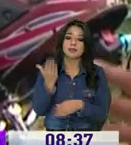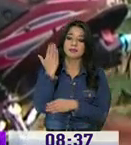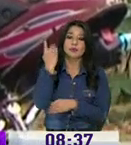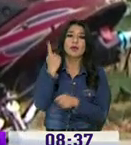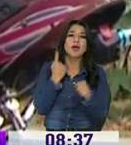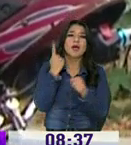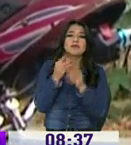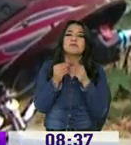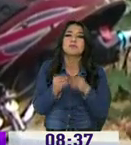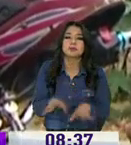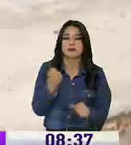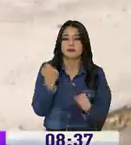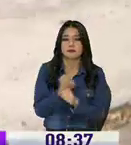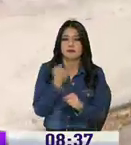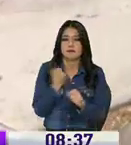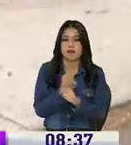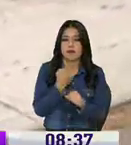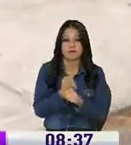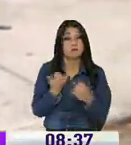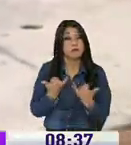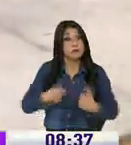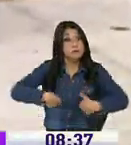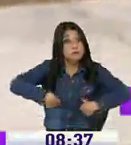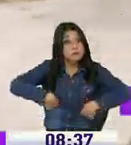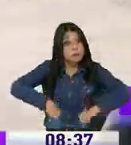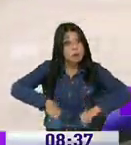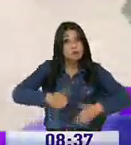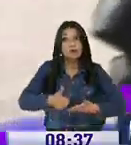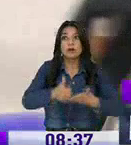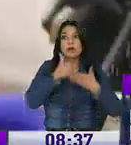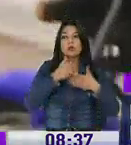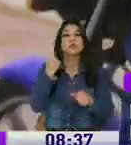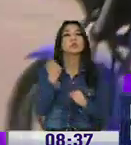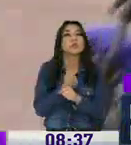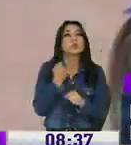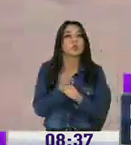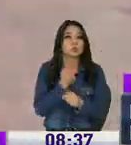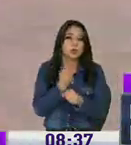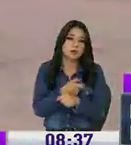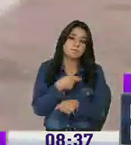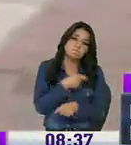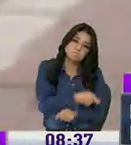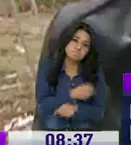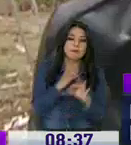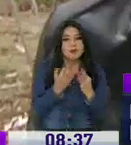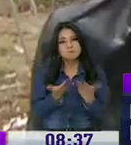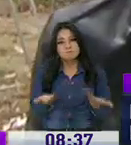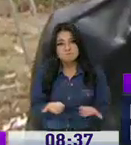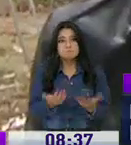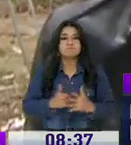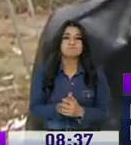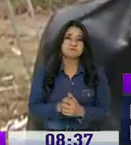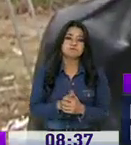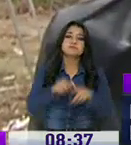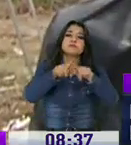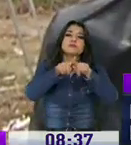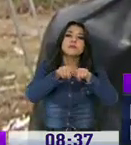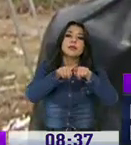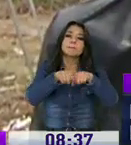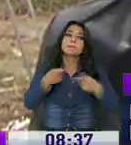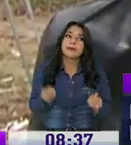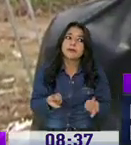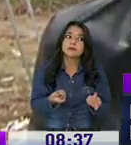hace un año y medio y su moto se convirtió en la boya de subsistencia familiar. Se gana dependiendo de lo que